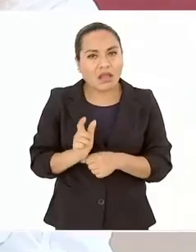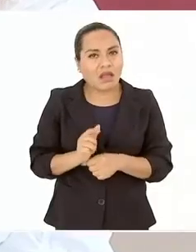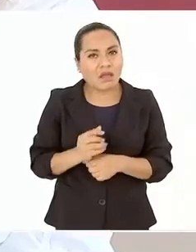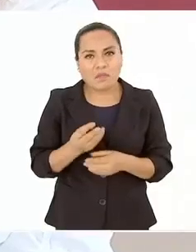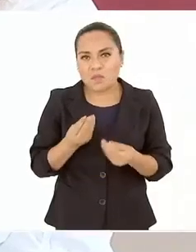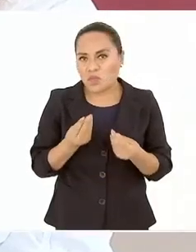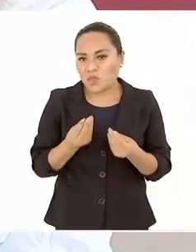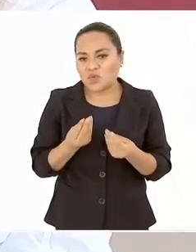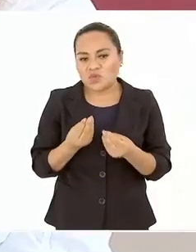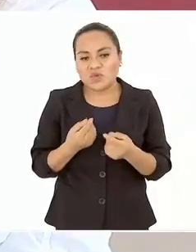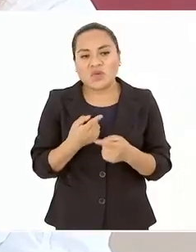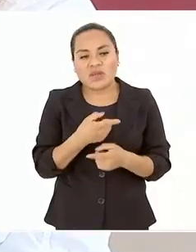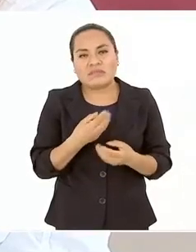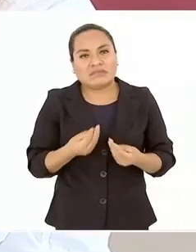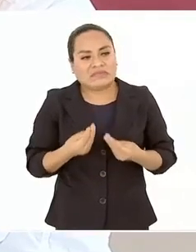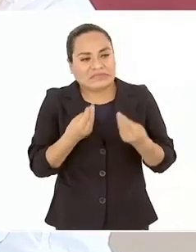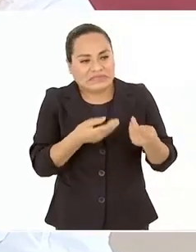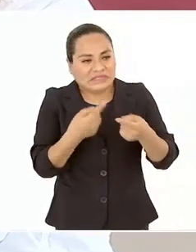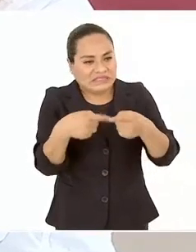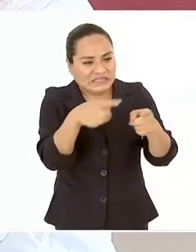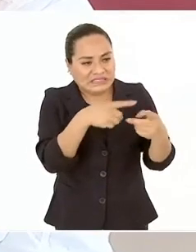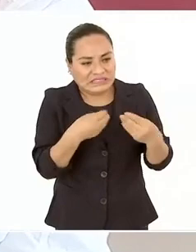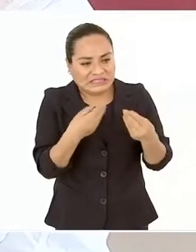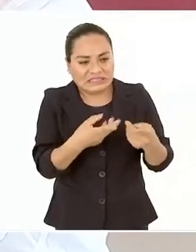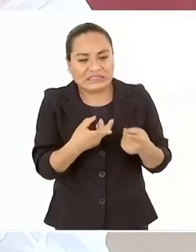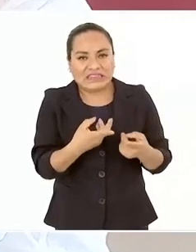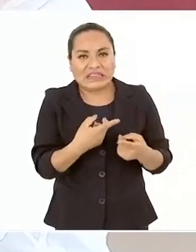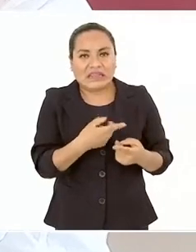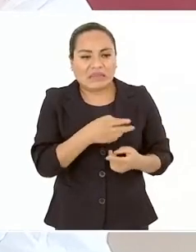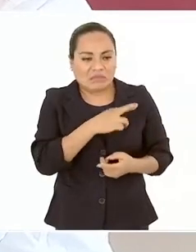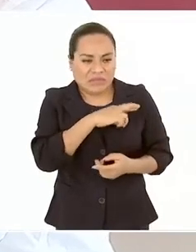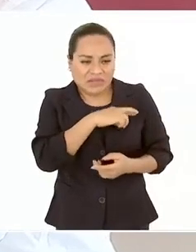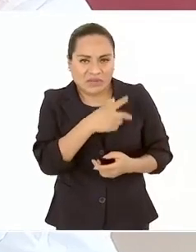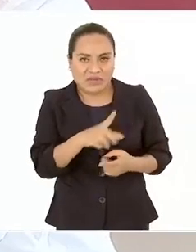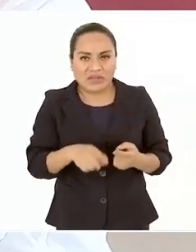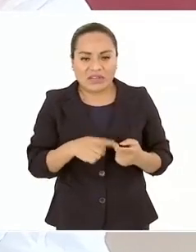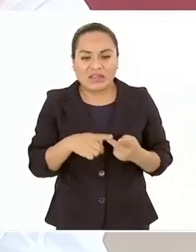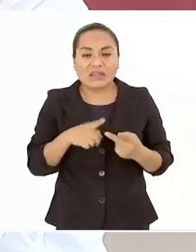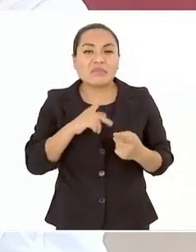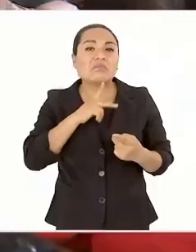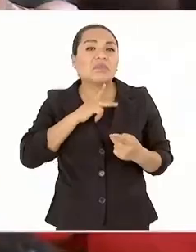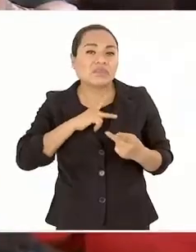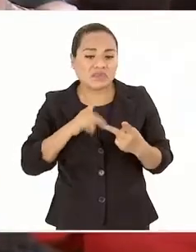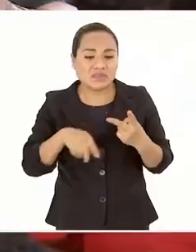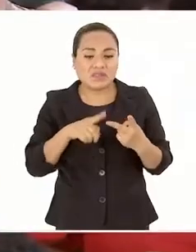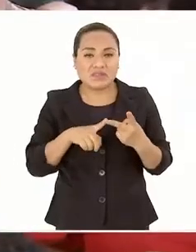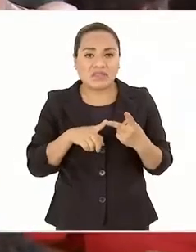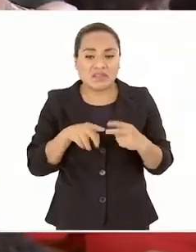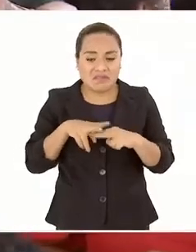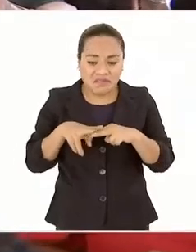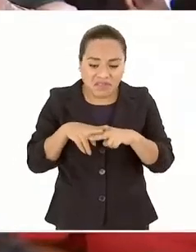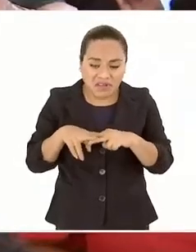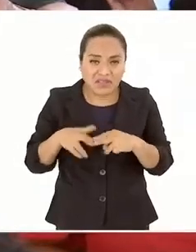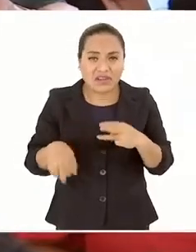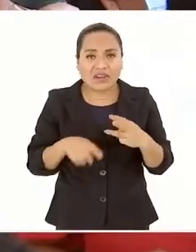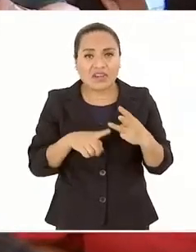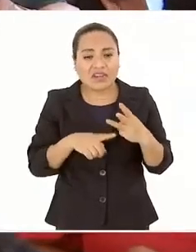a particulares. El petróleo, los ferrocarriles, las